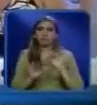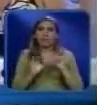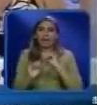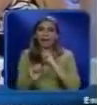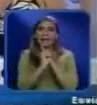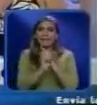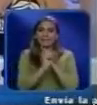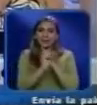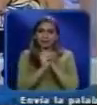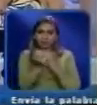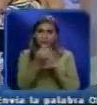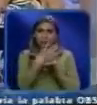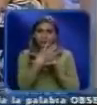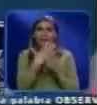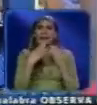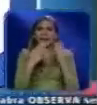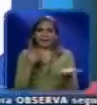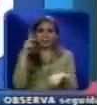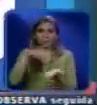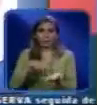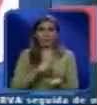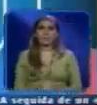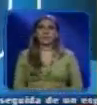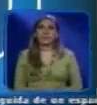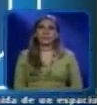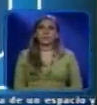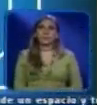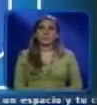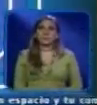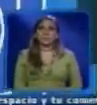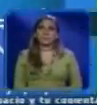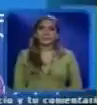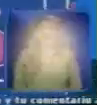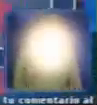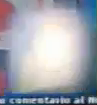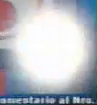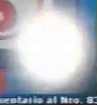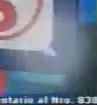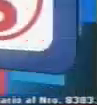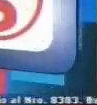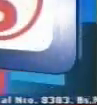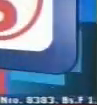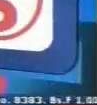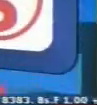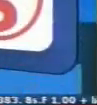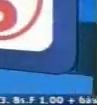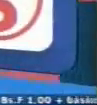electrónico. Gracias por estar allí. Bienestar.